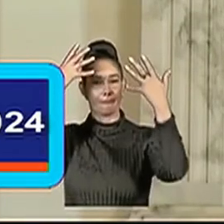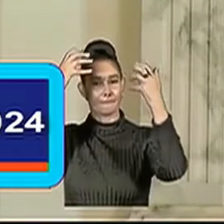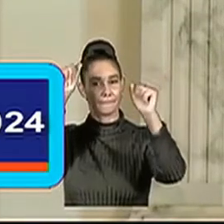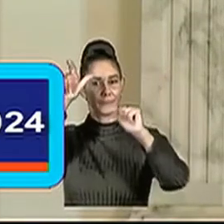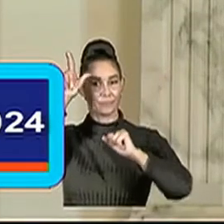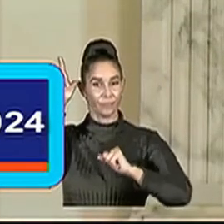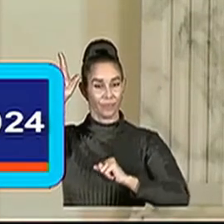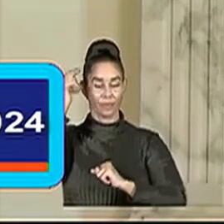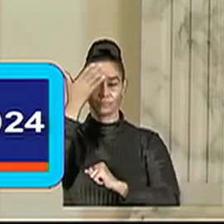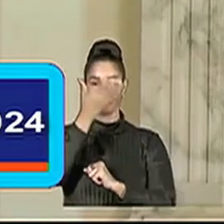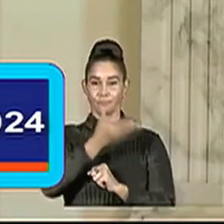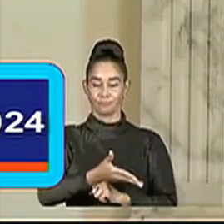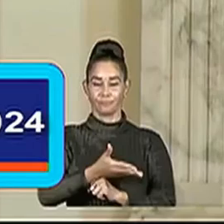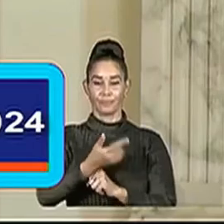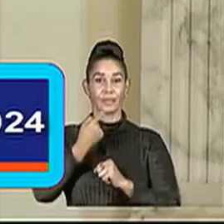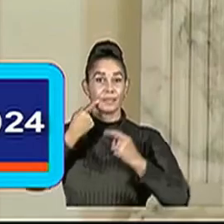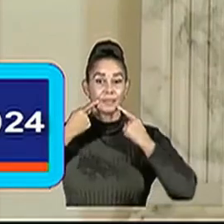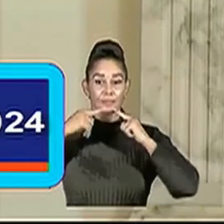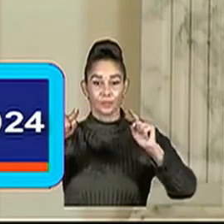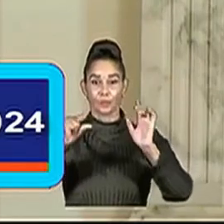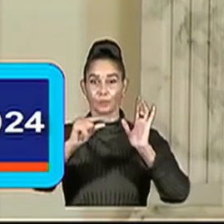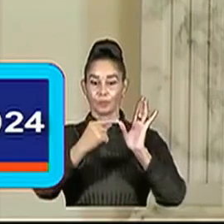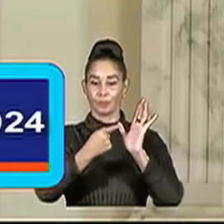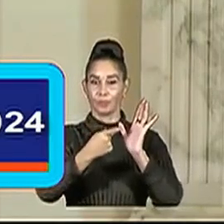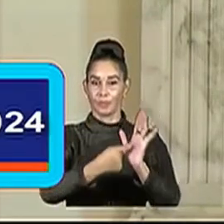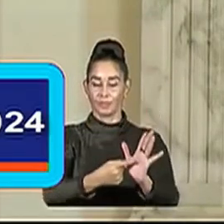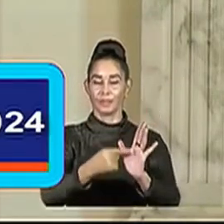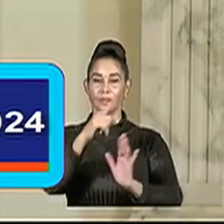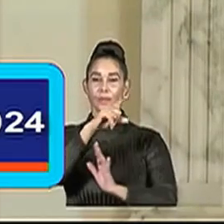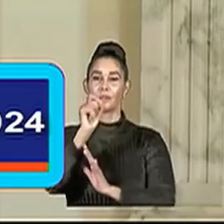Luis Abinader dictó el decreto